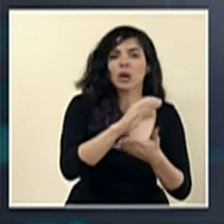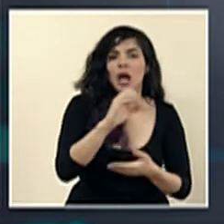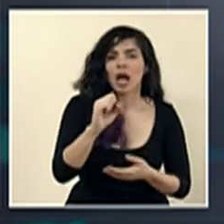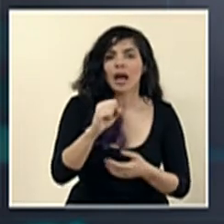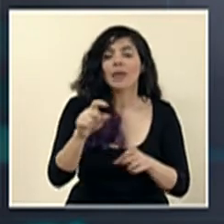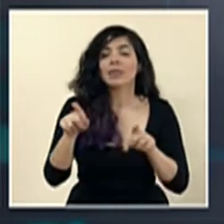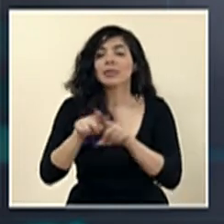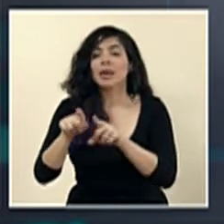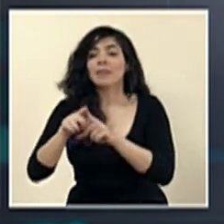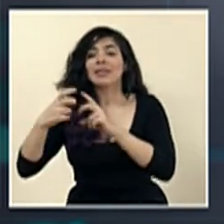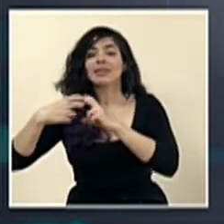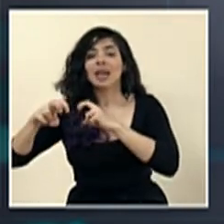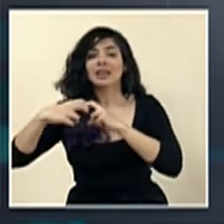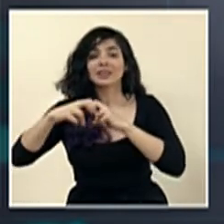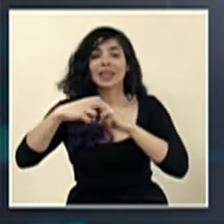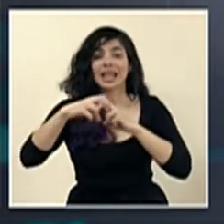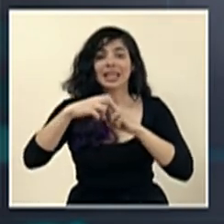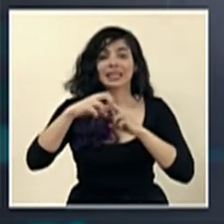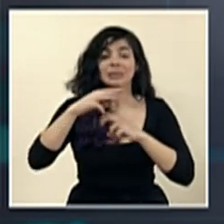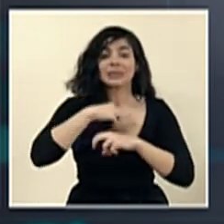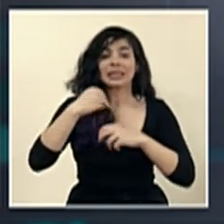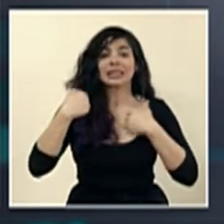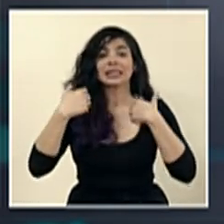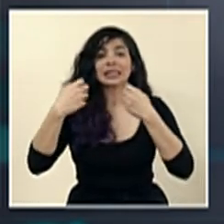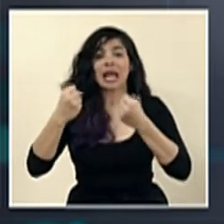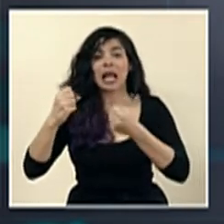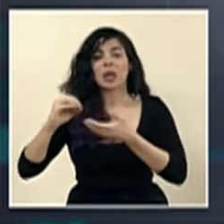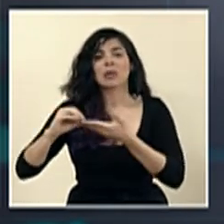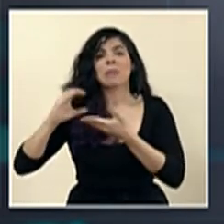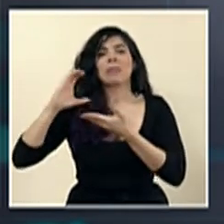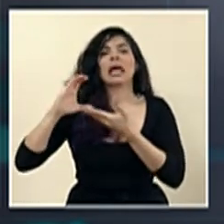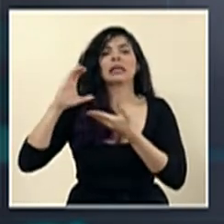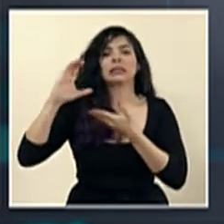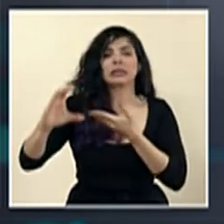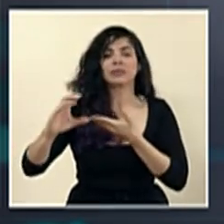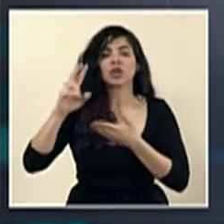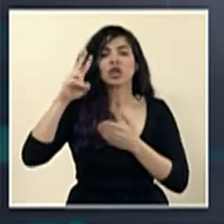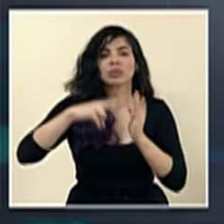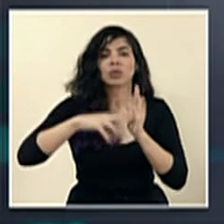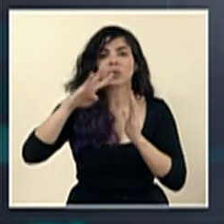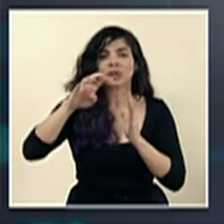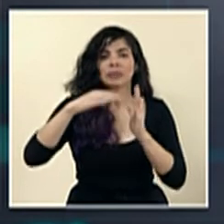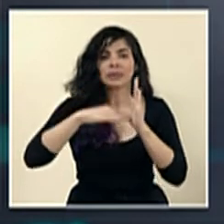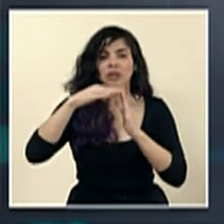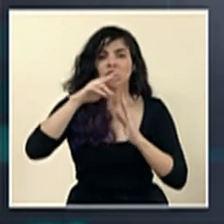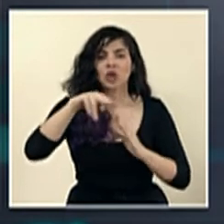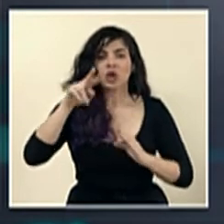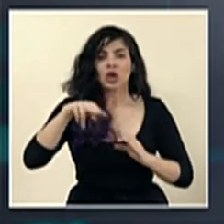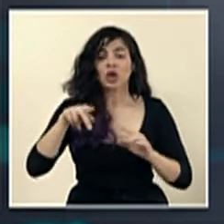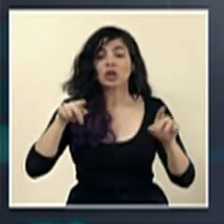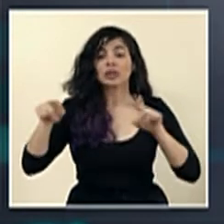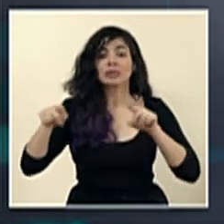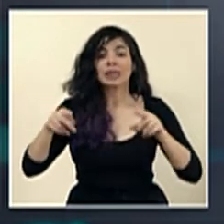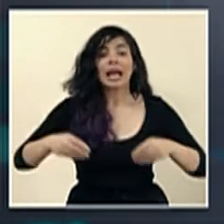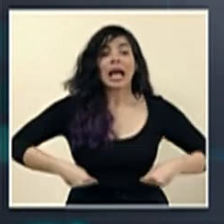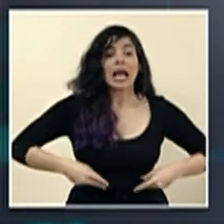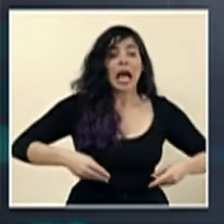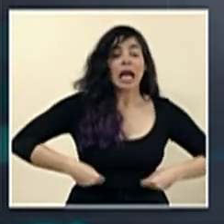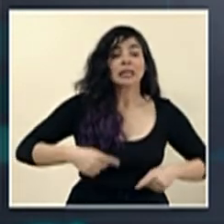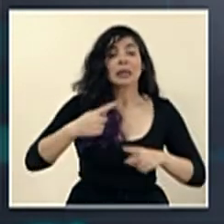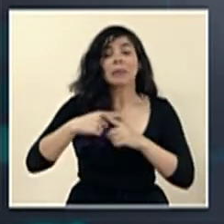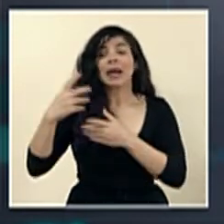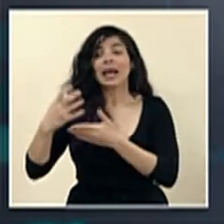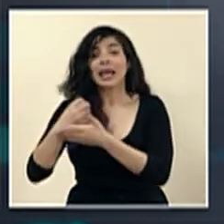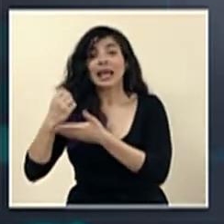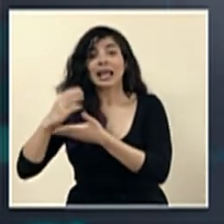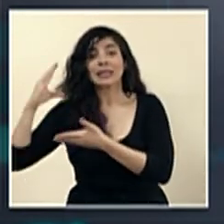a las transferencias al Ministerio de Salud por 2.400 millones de colones. Esas presiones de gasto más la caída del ingreso